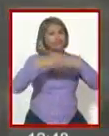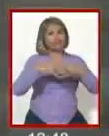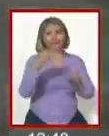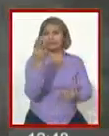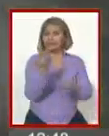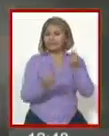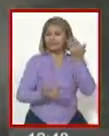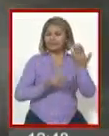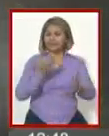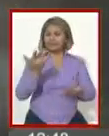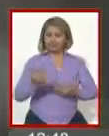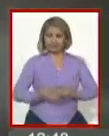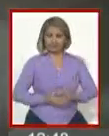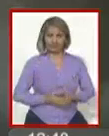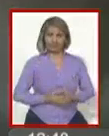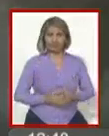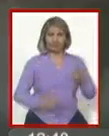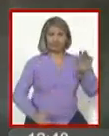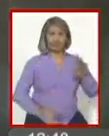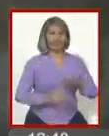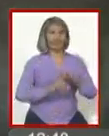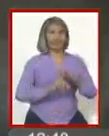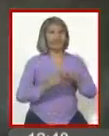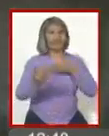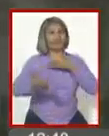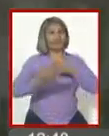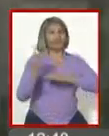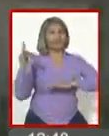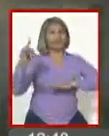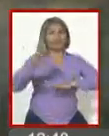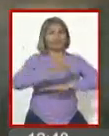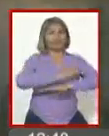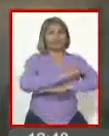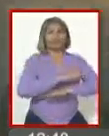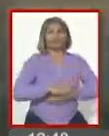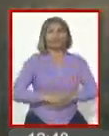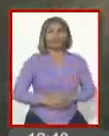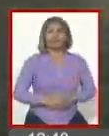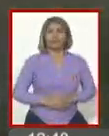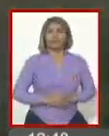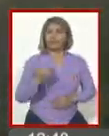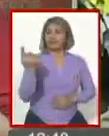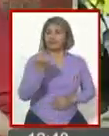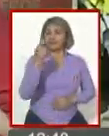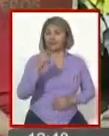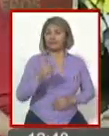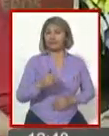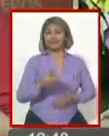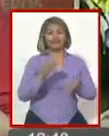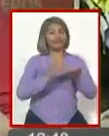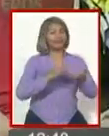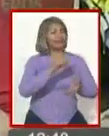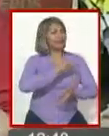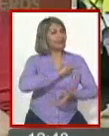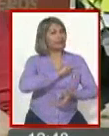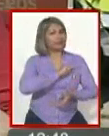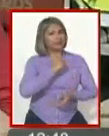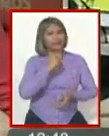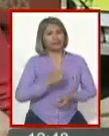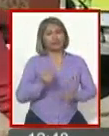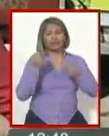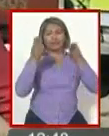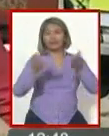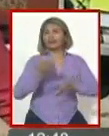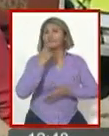para sofocar las llamas del incendio que se habrían registrado cerca del aeropuerto Birubiru. Como digo, alguna persona sin conciencia, inescrupulosa justamente, que ha